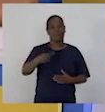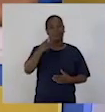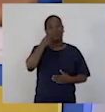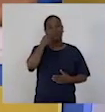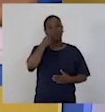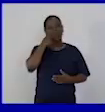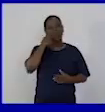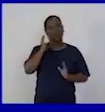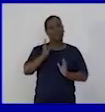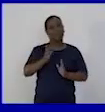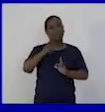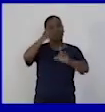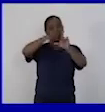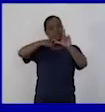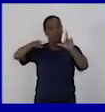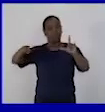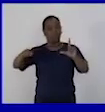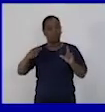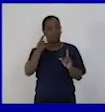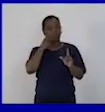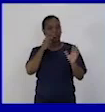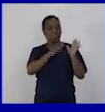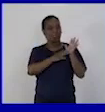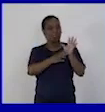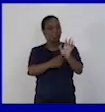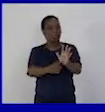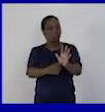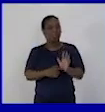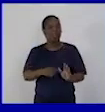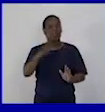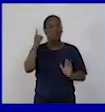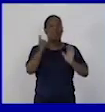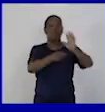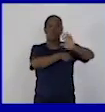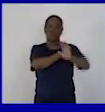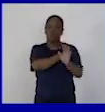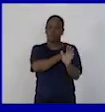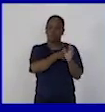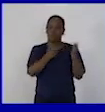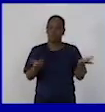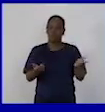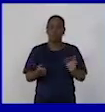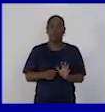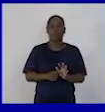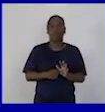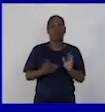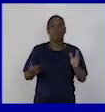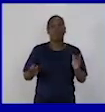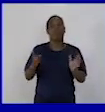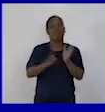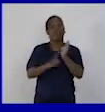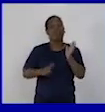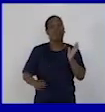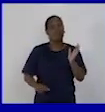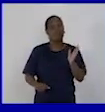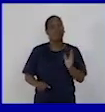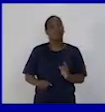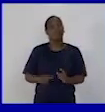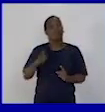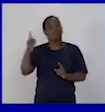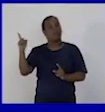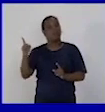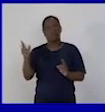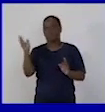el siguiente gráfico que nos muestra un catalizador, es decir, la energía de activación en una reacción catalizada y en una